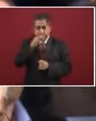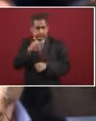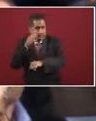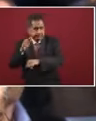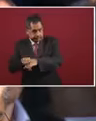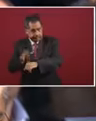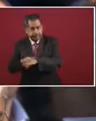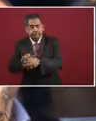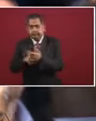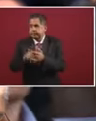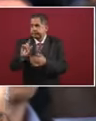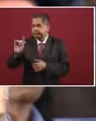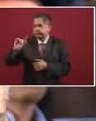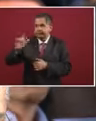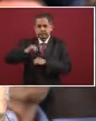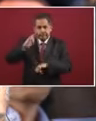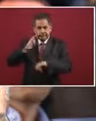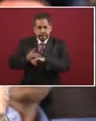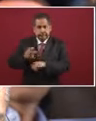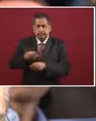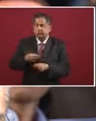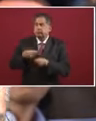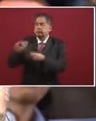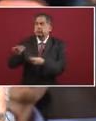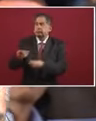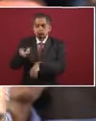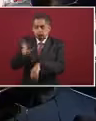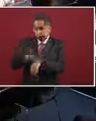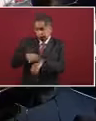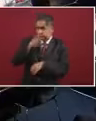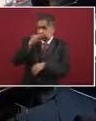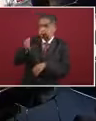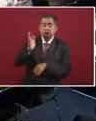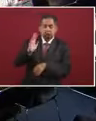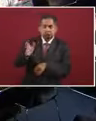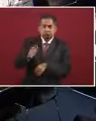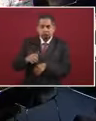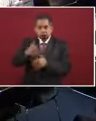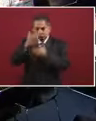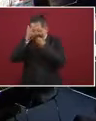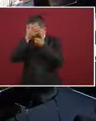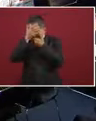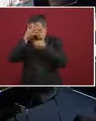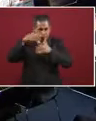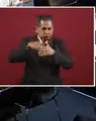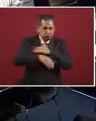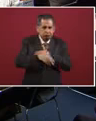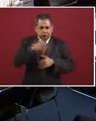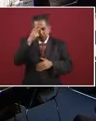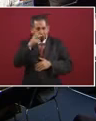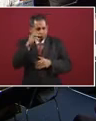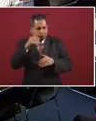las autoridades judiciales la entrada de terroristas en México,